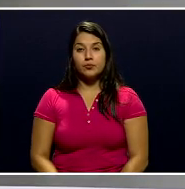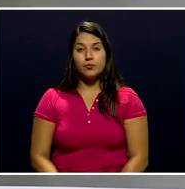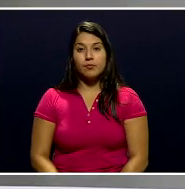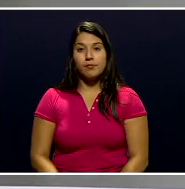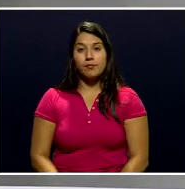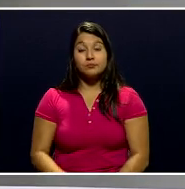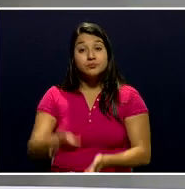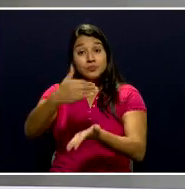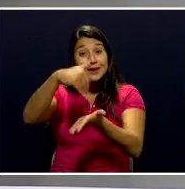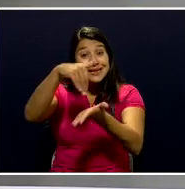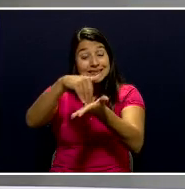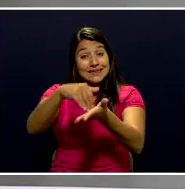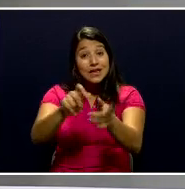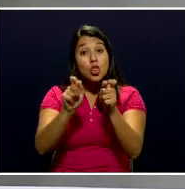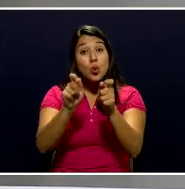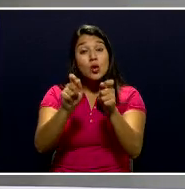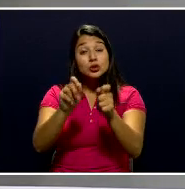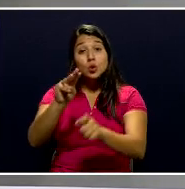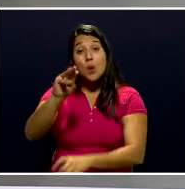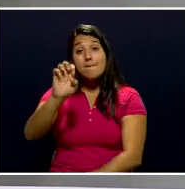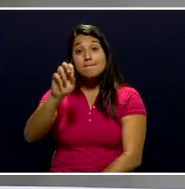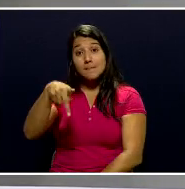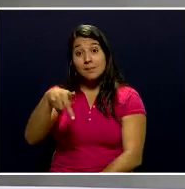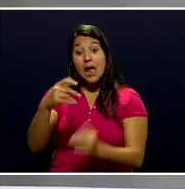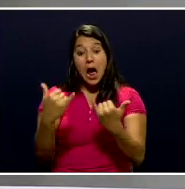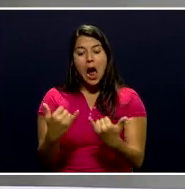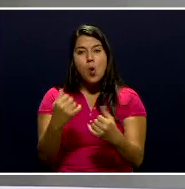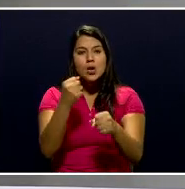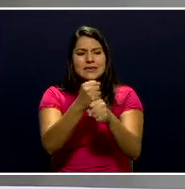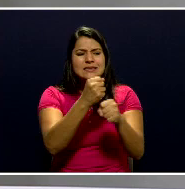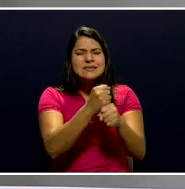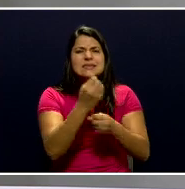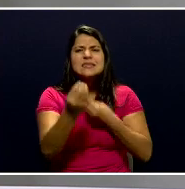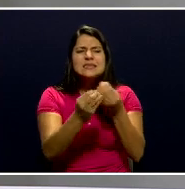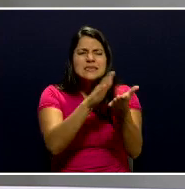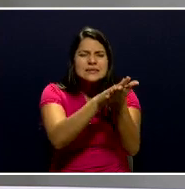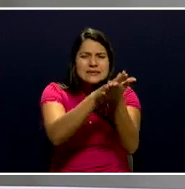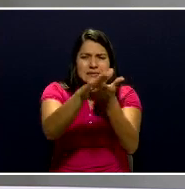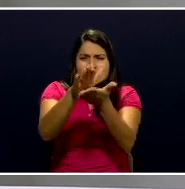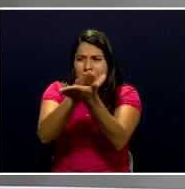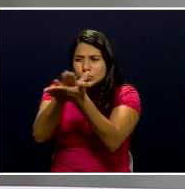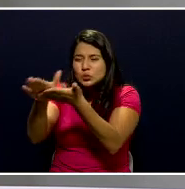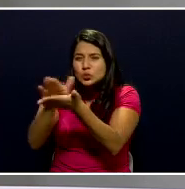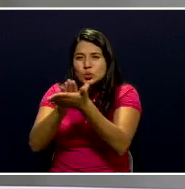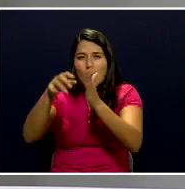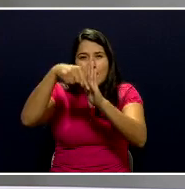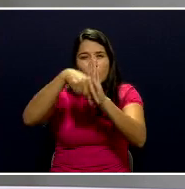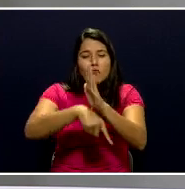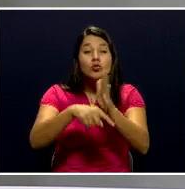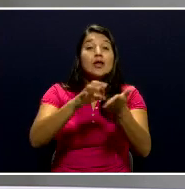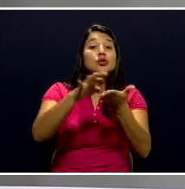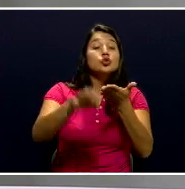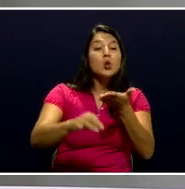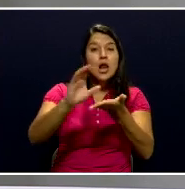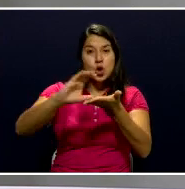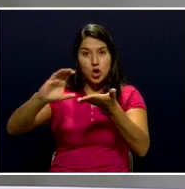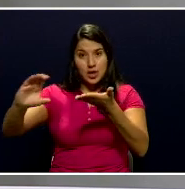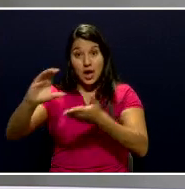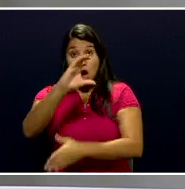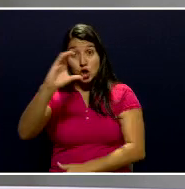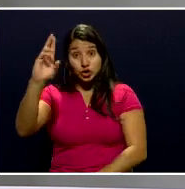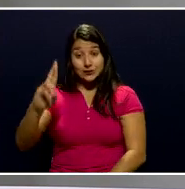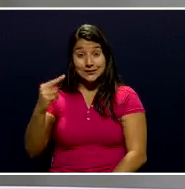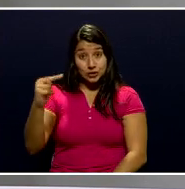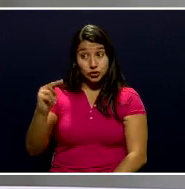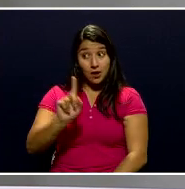Los centros educativos del MEP trabajan en una desinfección profunda de escuelas y colegios. Costa Rica